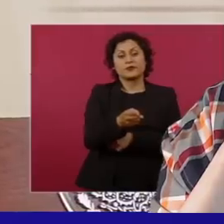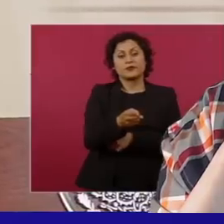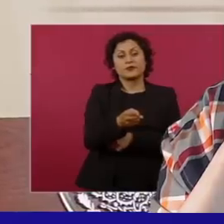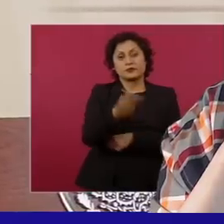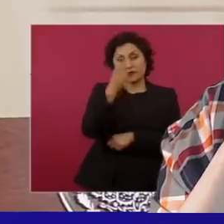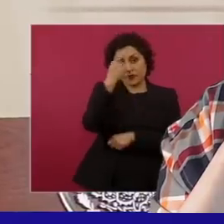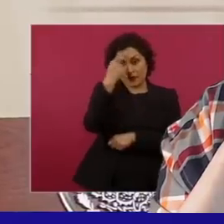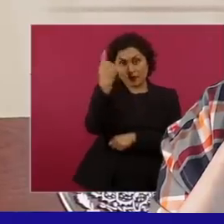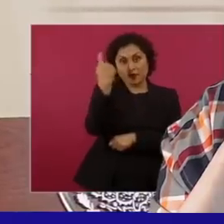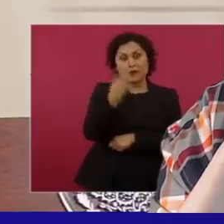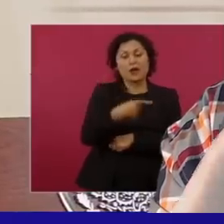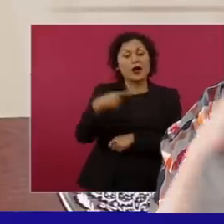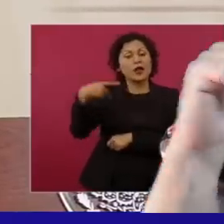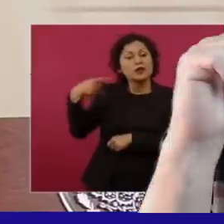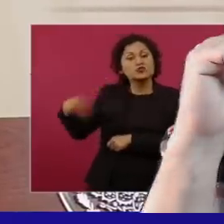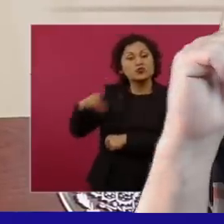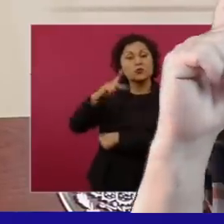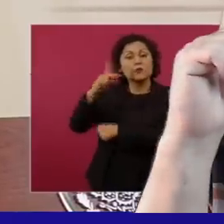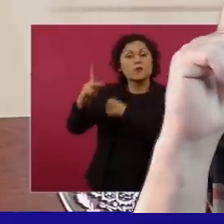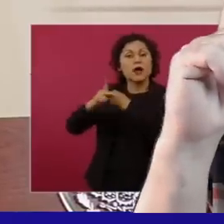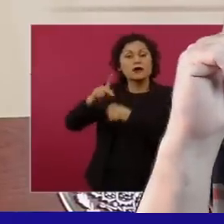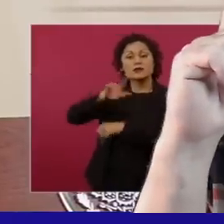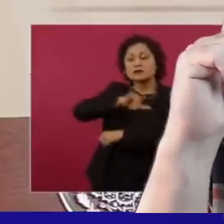del espacio aéreo.